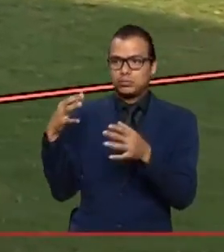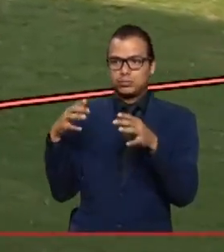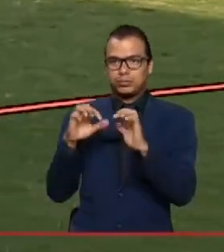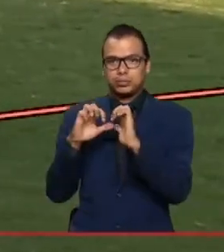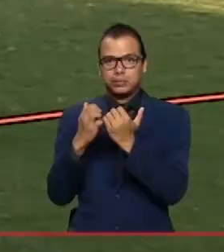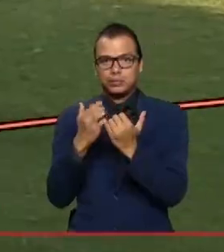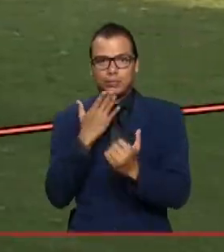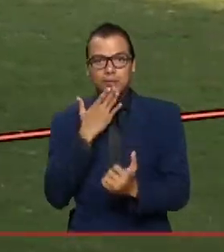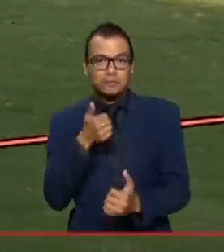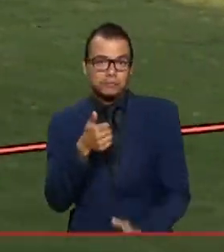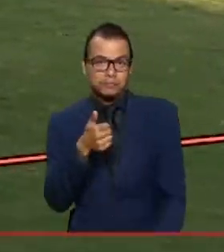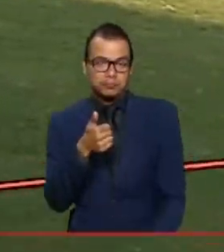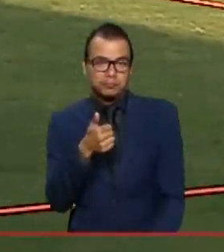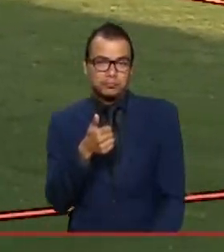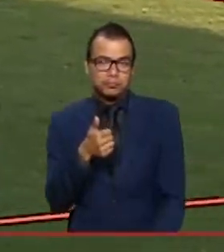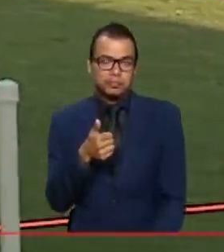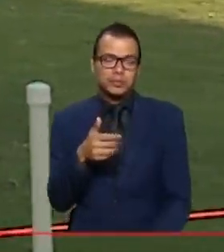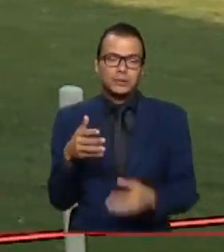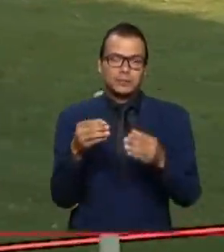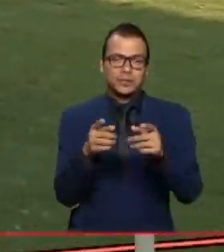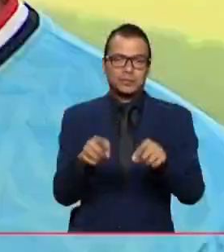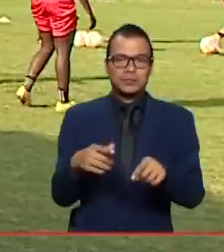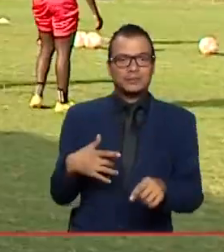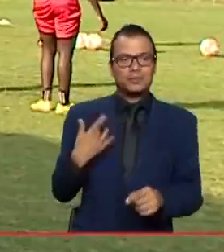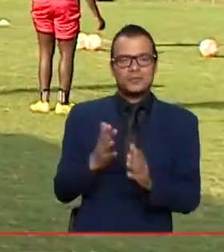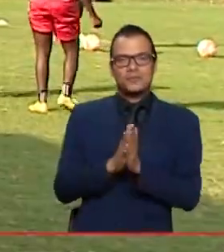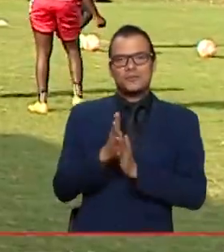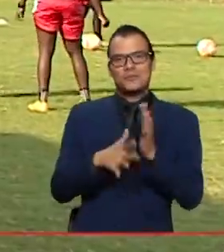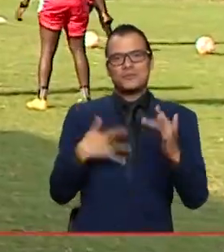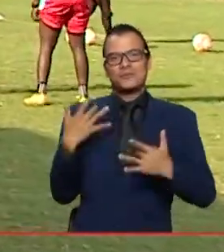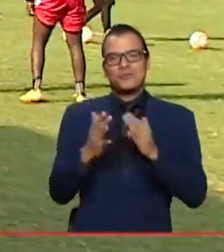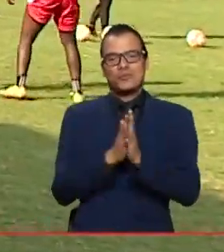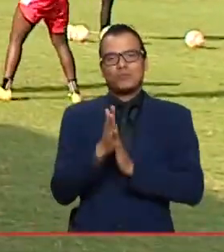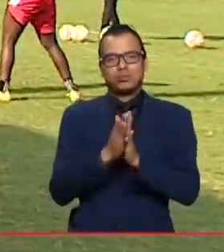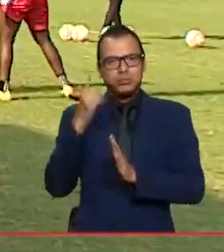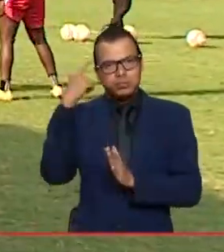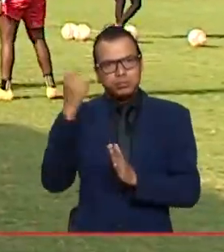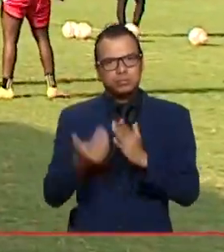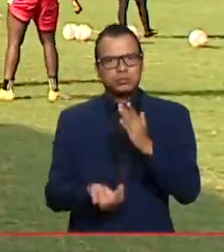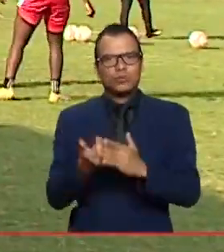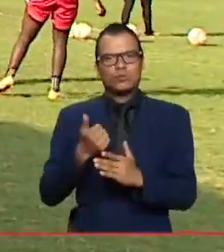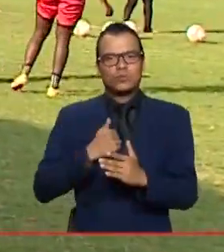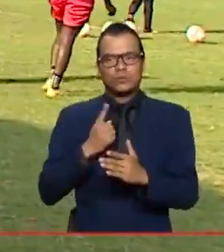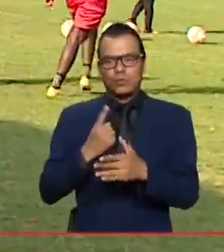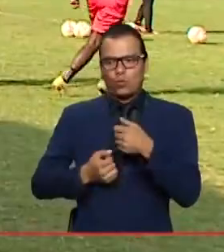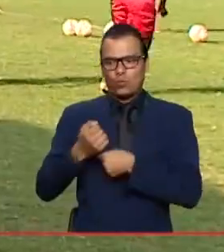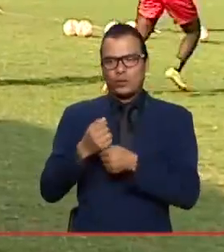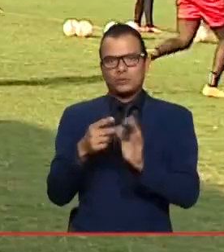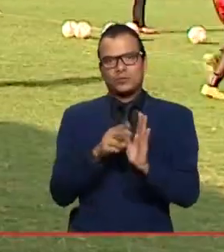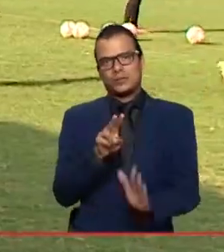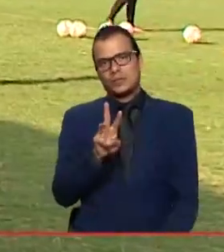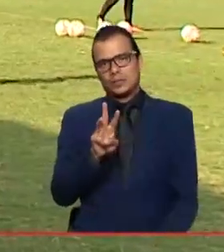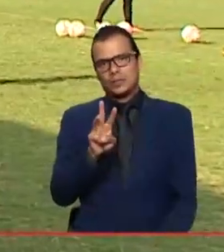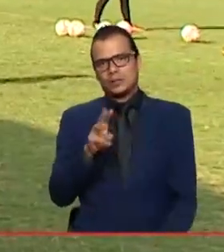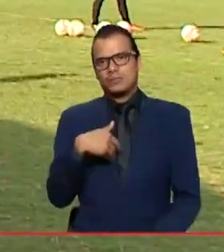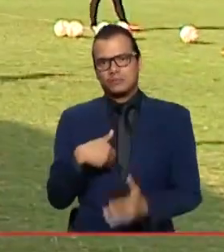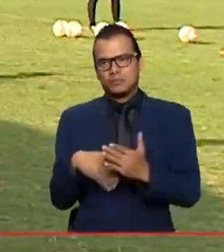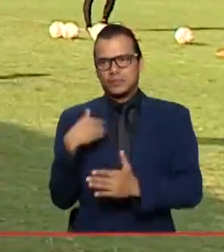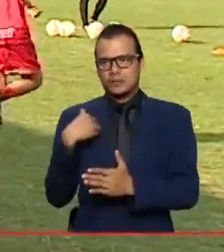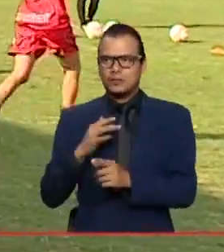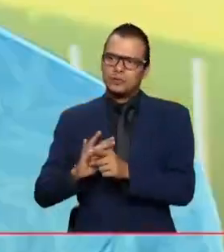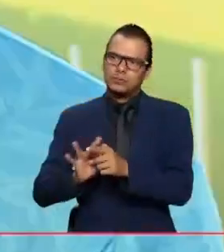Y segundo, también siento mucha emoción, alegría de enfrentar este reto. El año pasado yo empecé a ligarme a